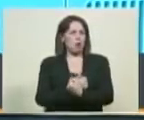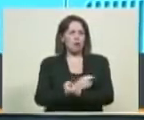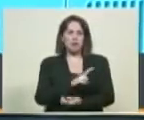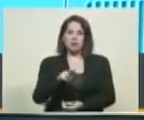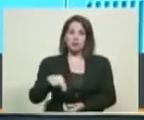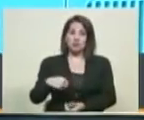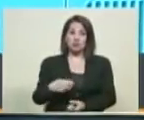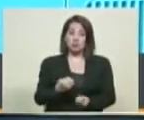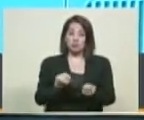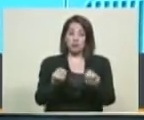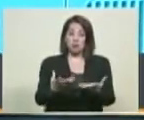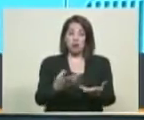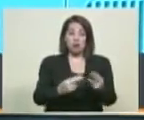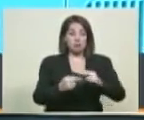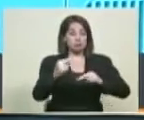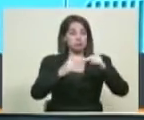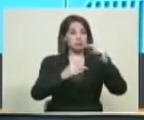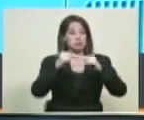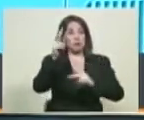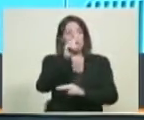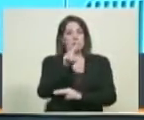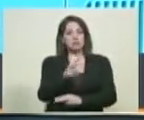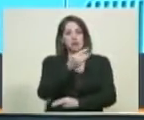Esa Venezuela que